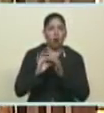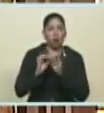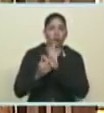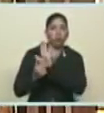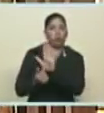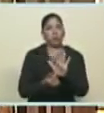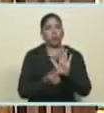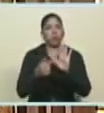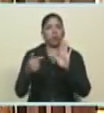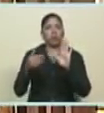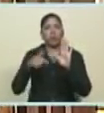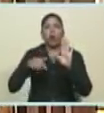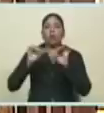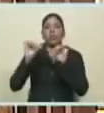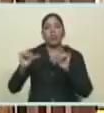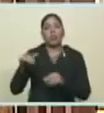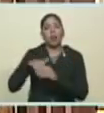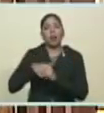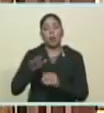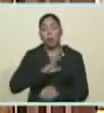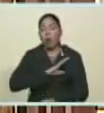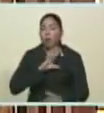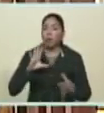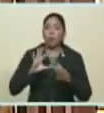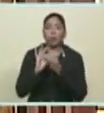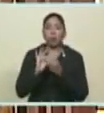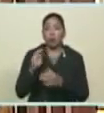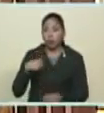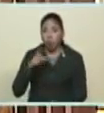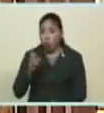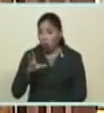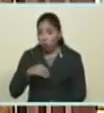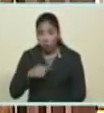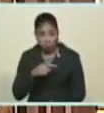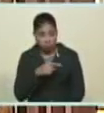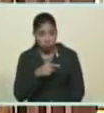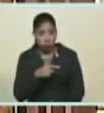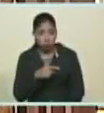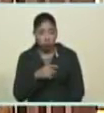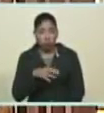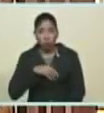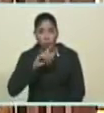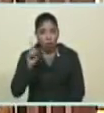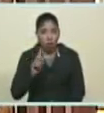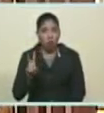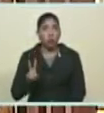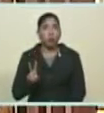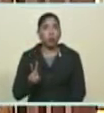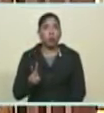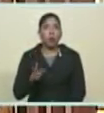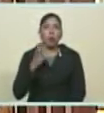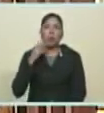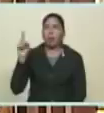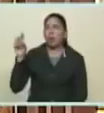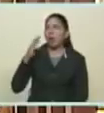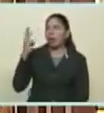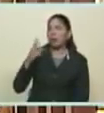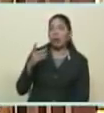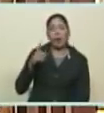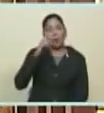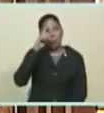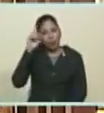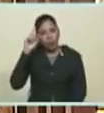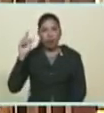vida electoral de nuestro país. Quien no reconozca eso en Venezuela, no digamos en Washington, en Madrid y en